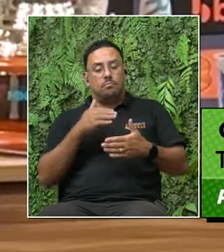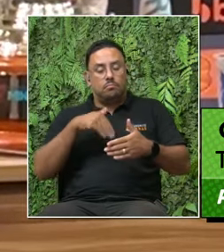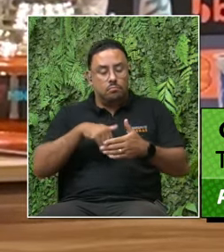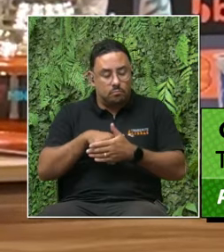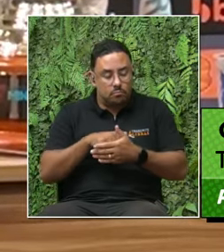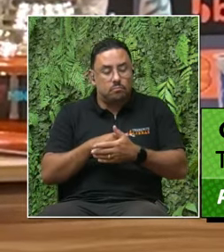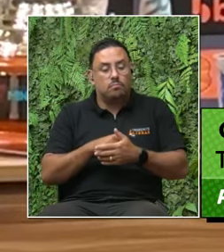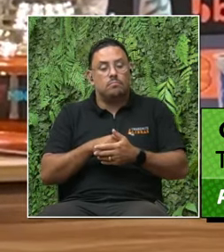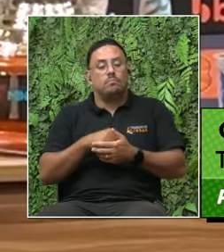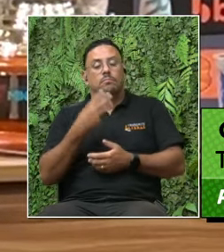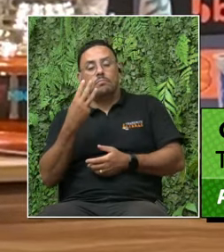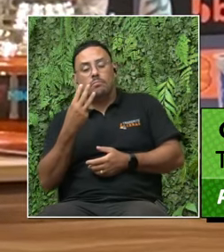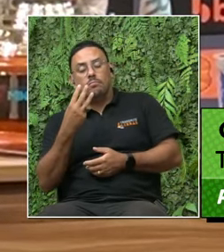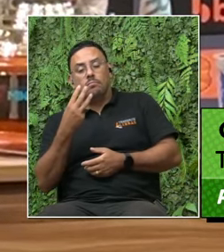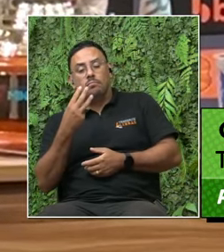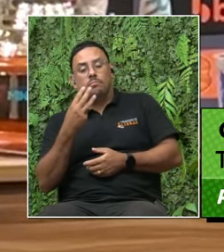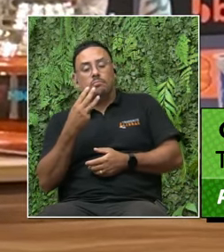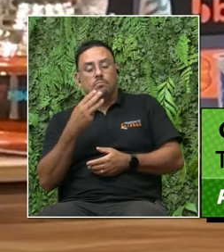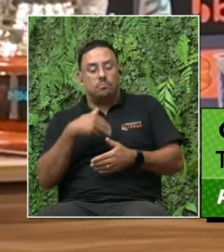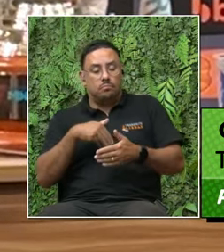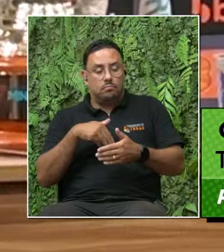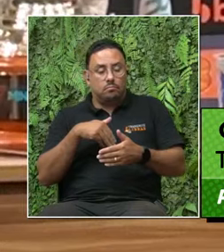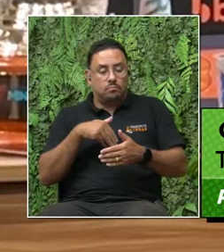treser Y no